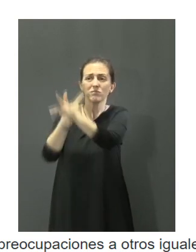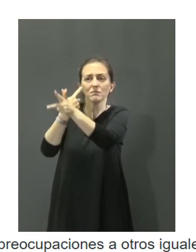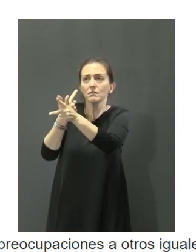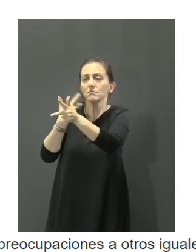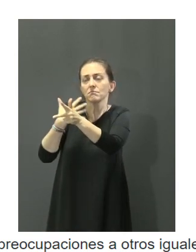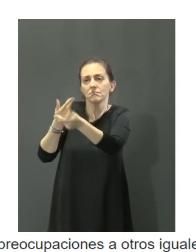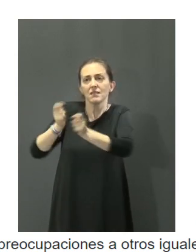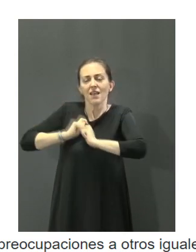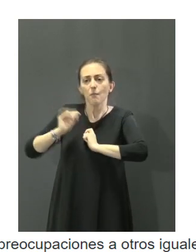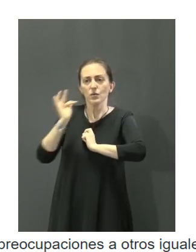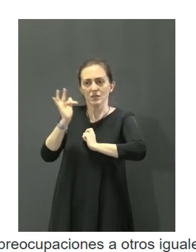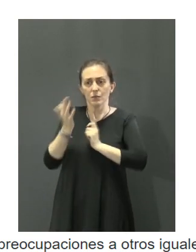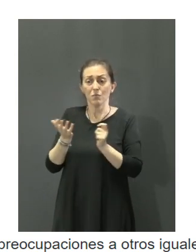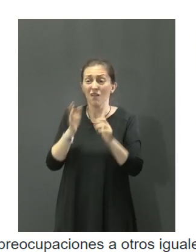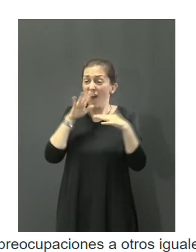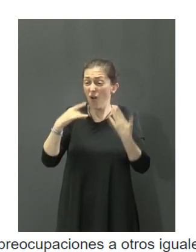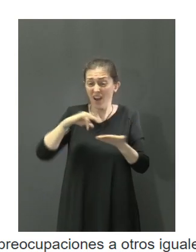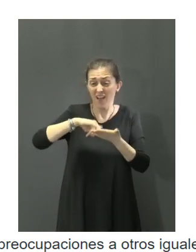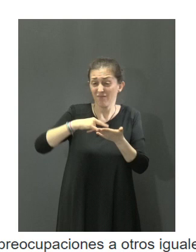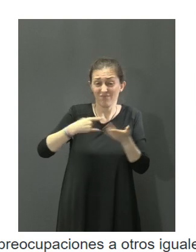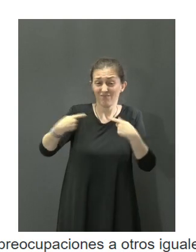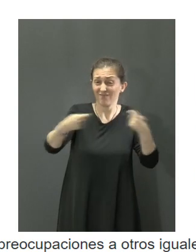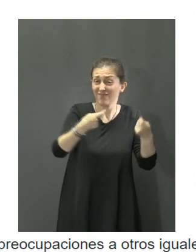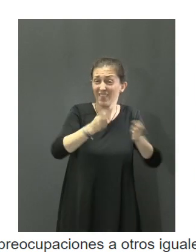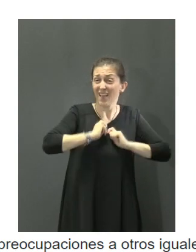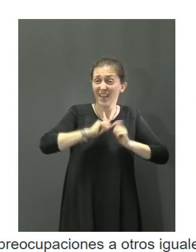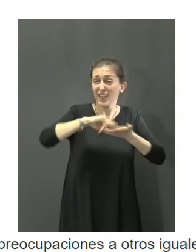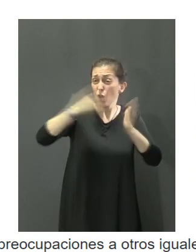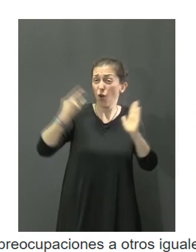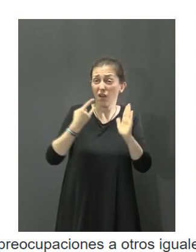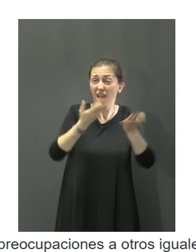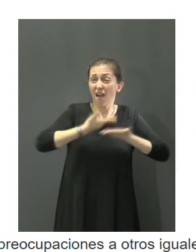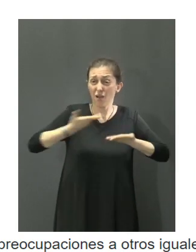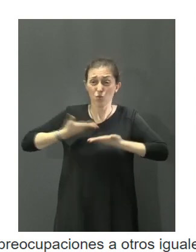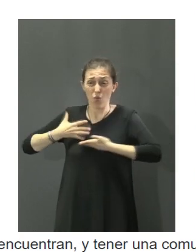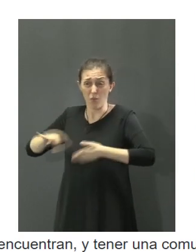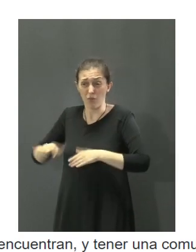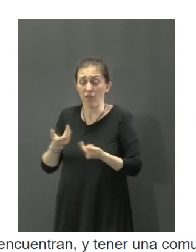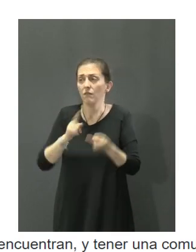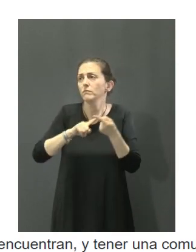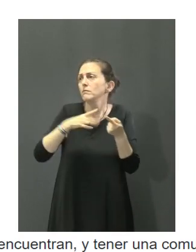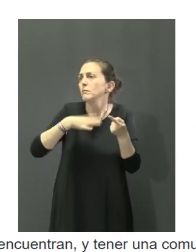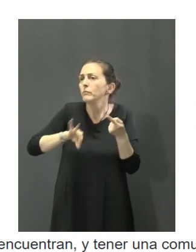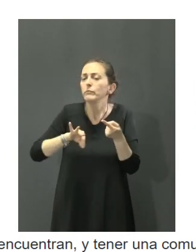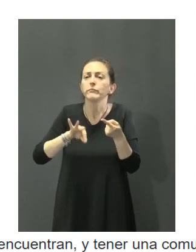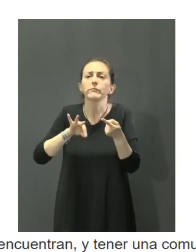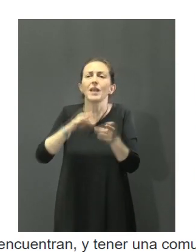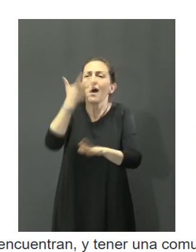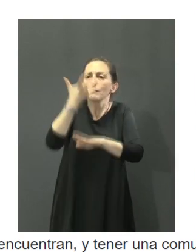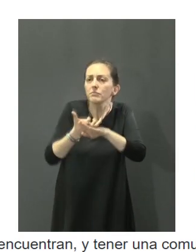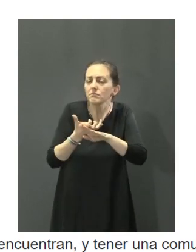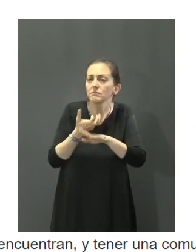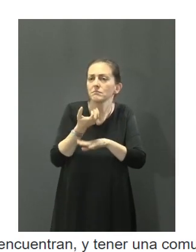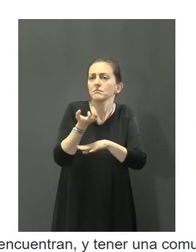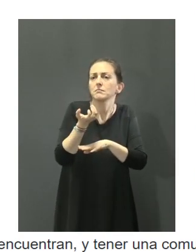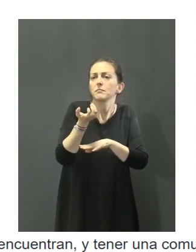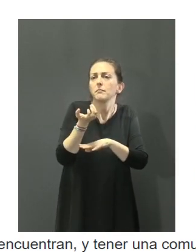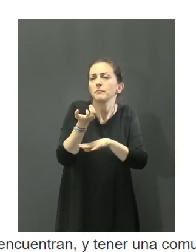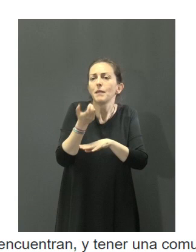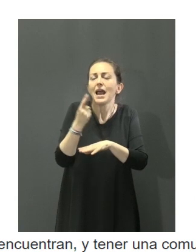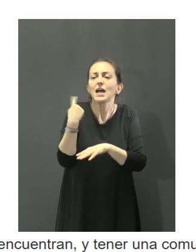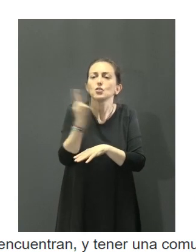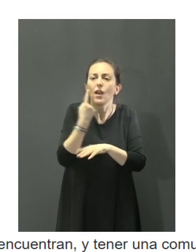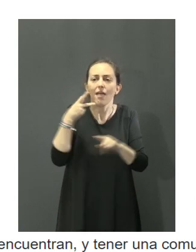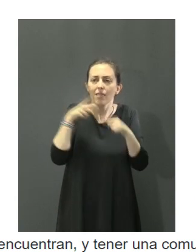de herramientas en el mercado actualmente que pueden ayudar, todo lo que tenga que ver con aplicaciones informáticas para combatir